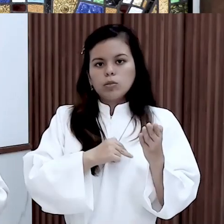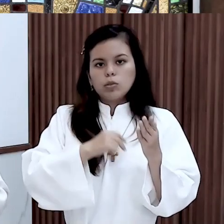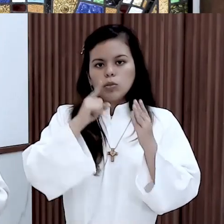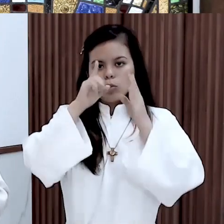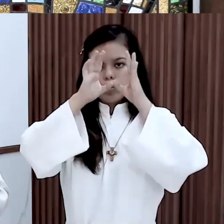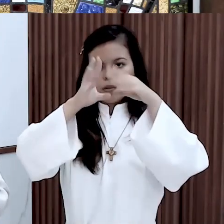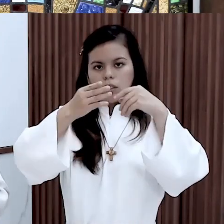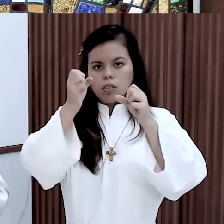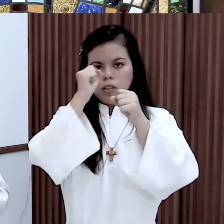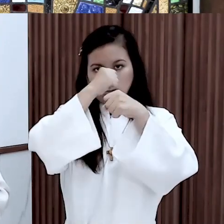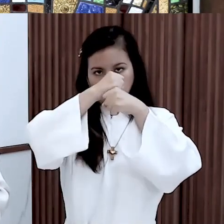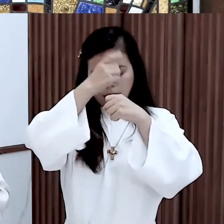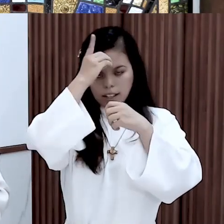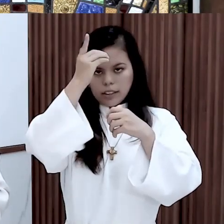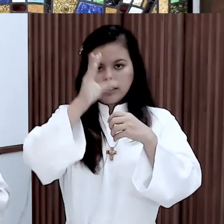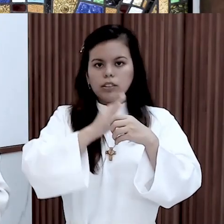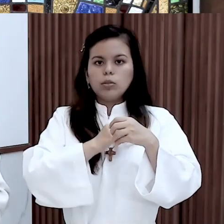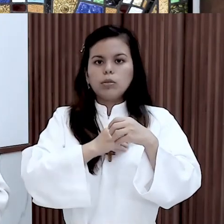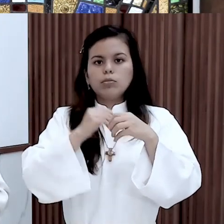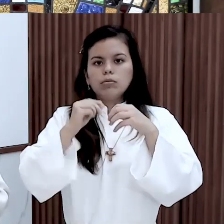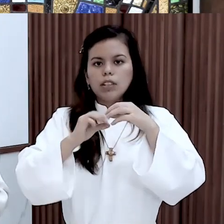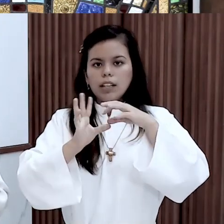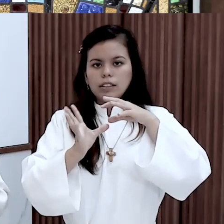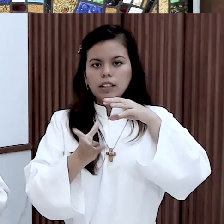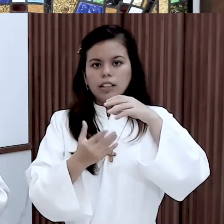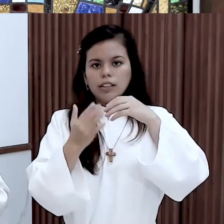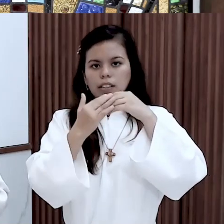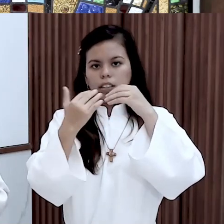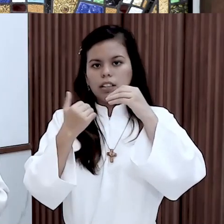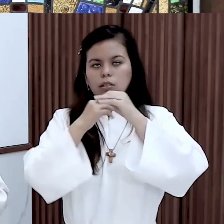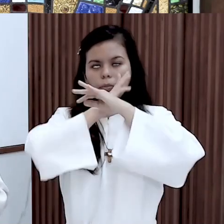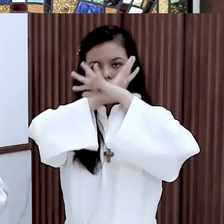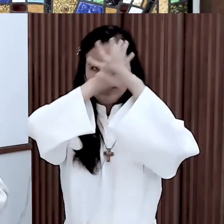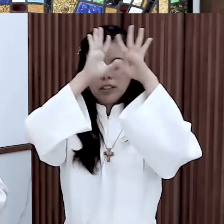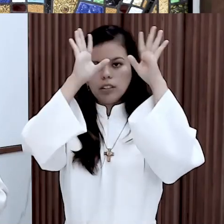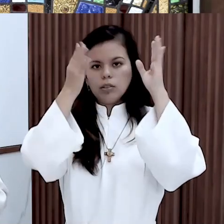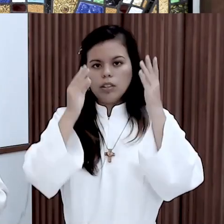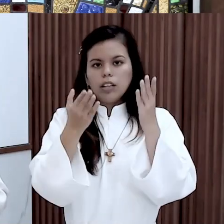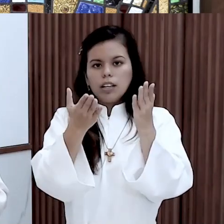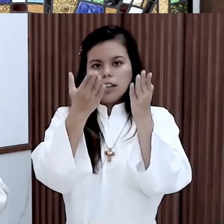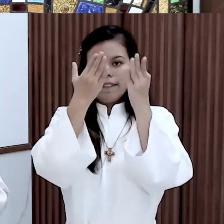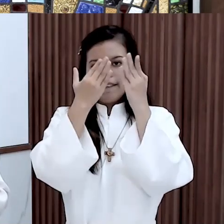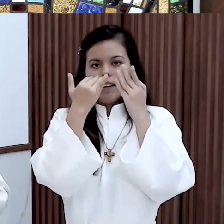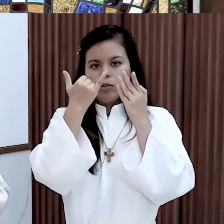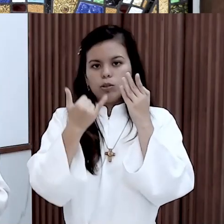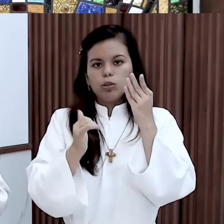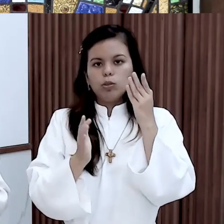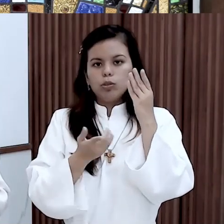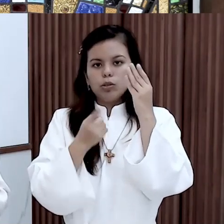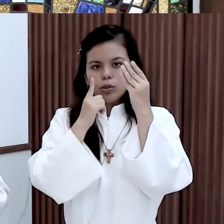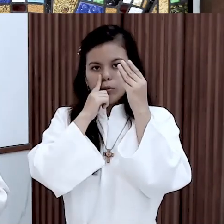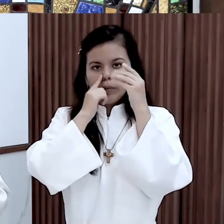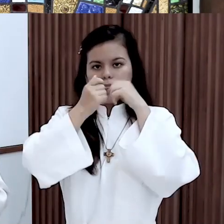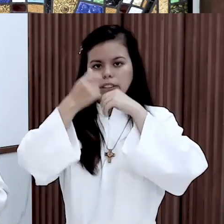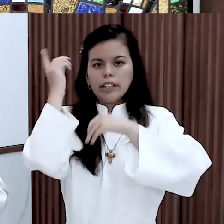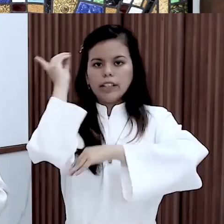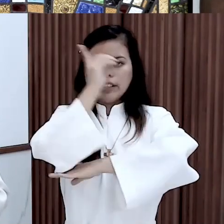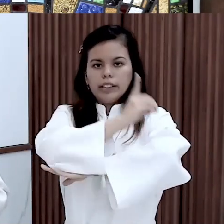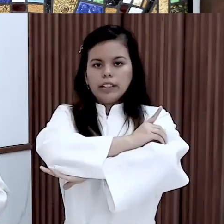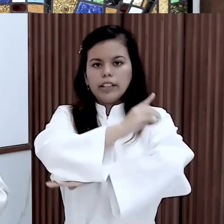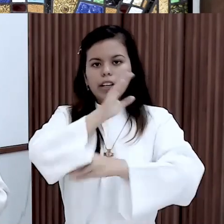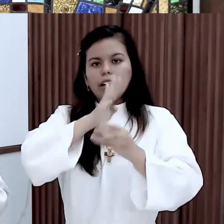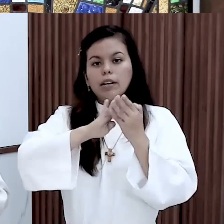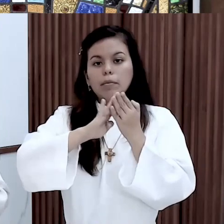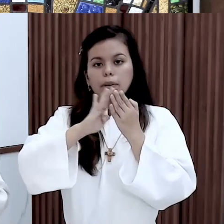a nosotros tu reino. Hágase tu voluntad en la tierra como en el cielo. Danos hoy nuestro pan de